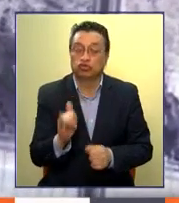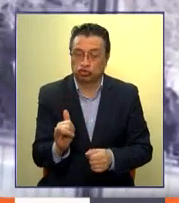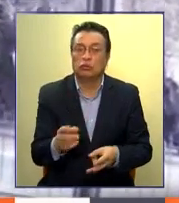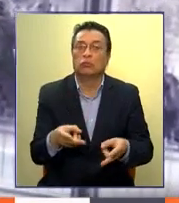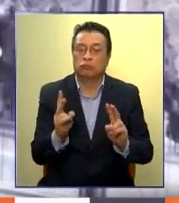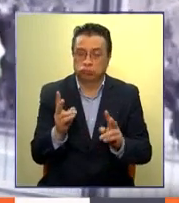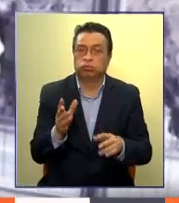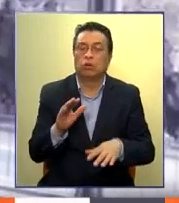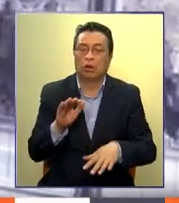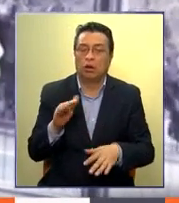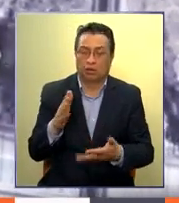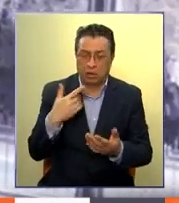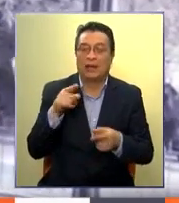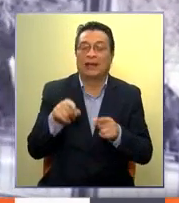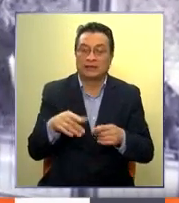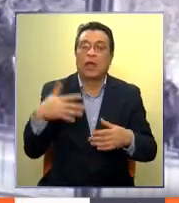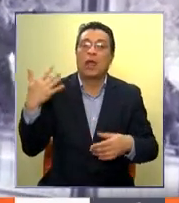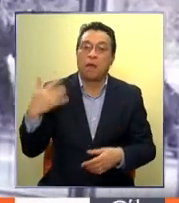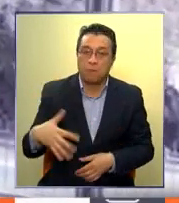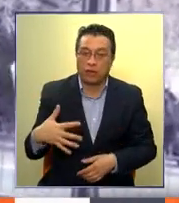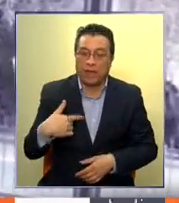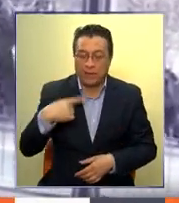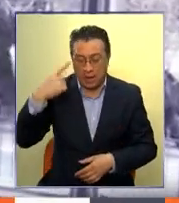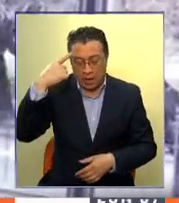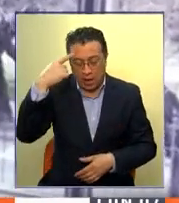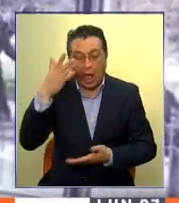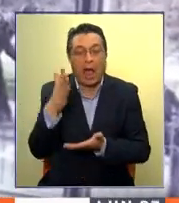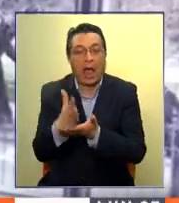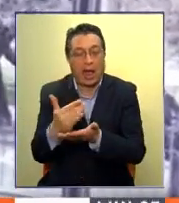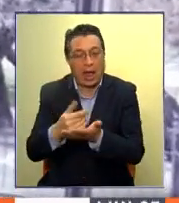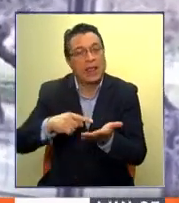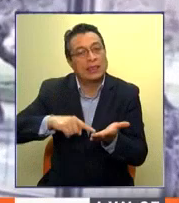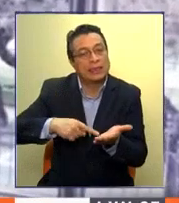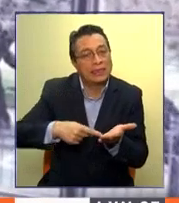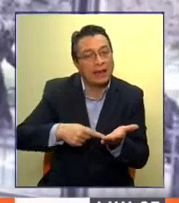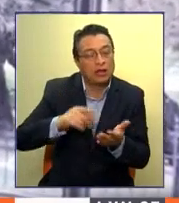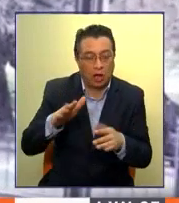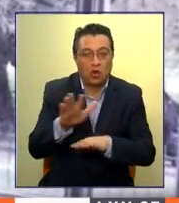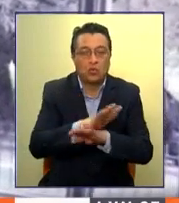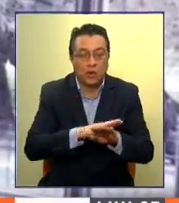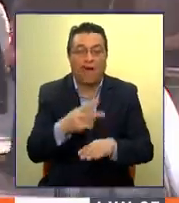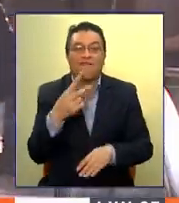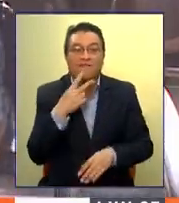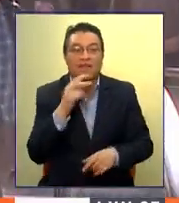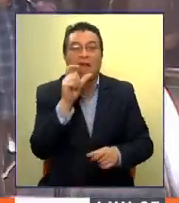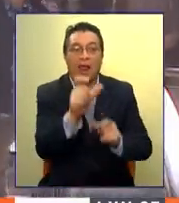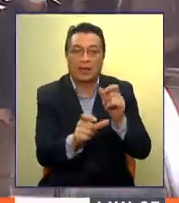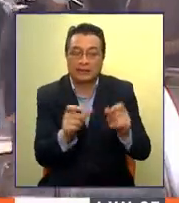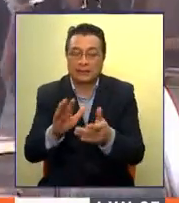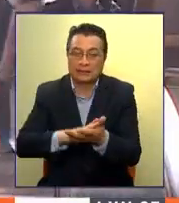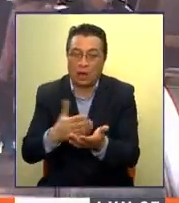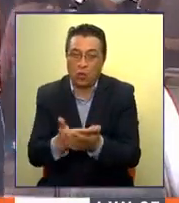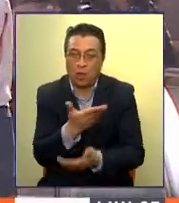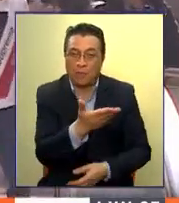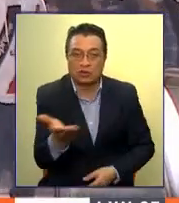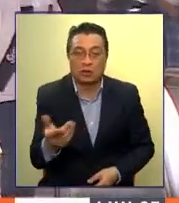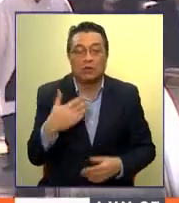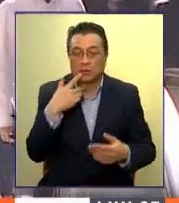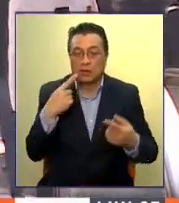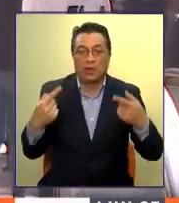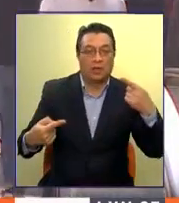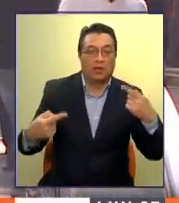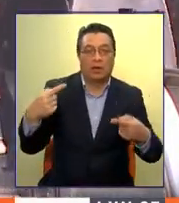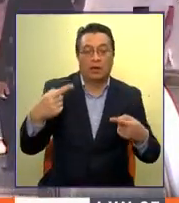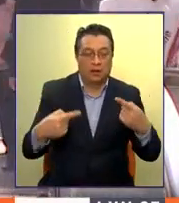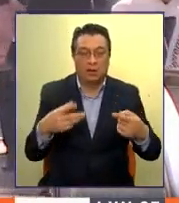plebiscito por delante fundamental acá que concretar y que se proteja la vida y la salud de las personas una disyuntiva que alcanza